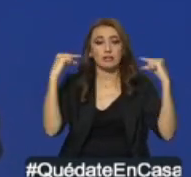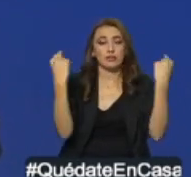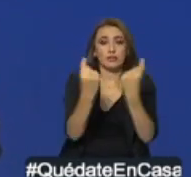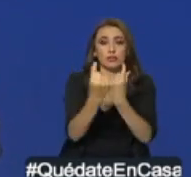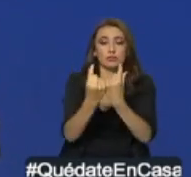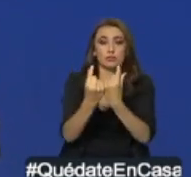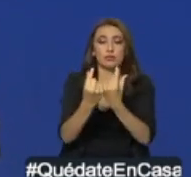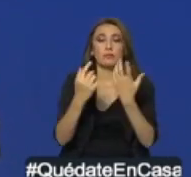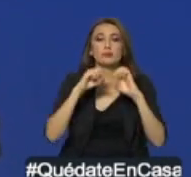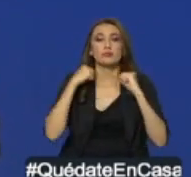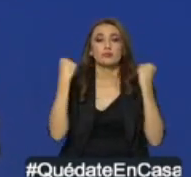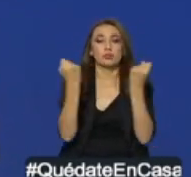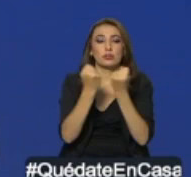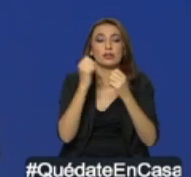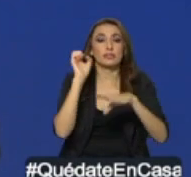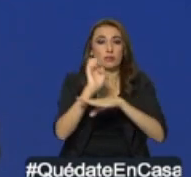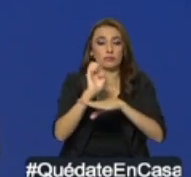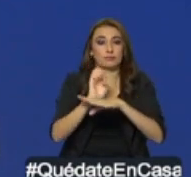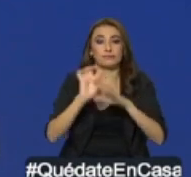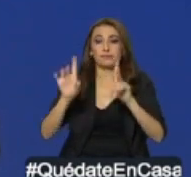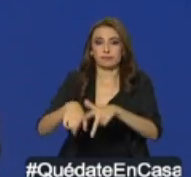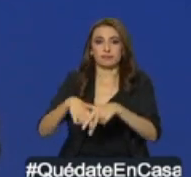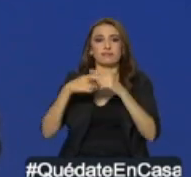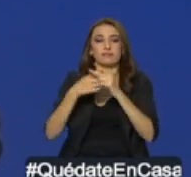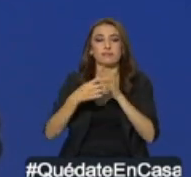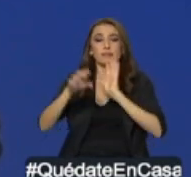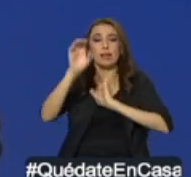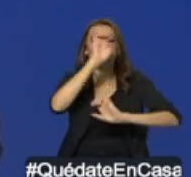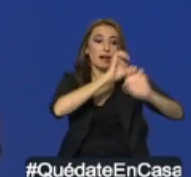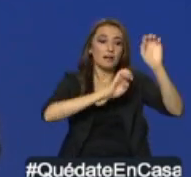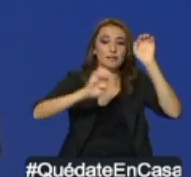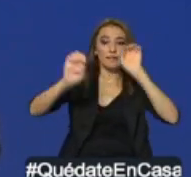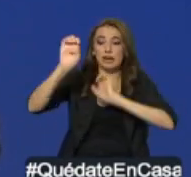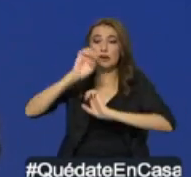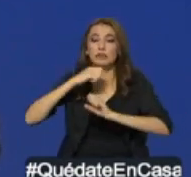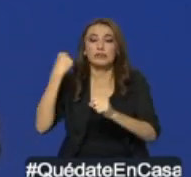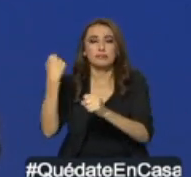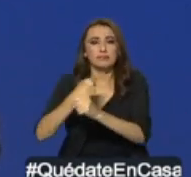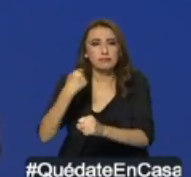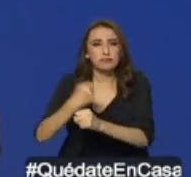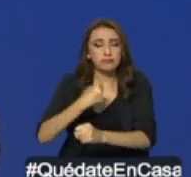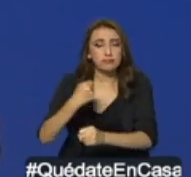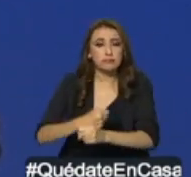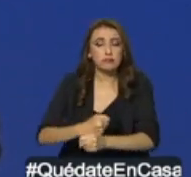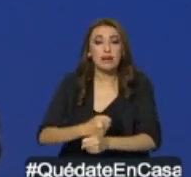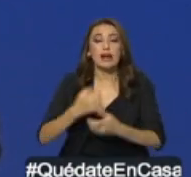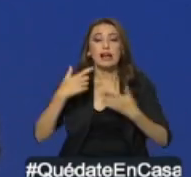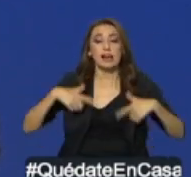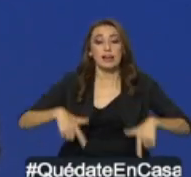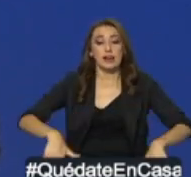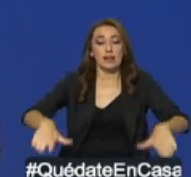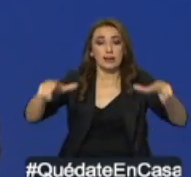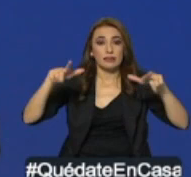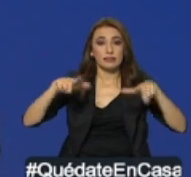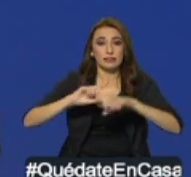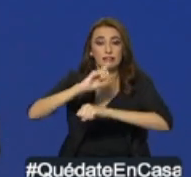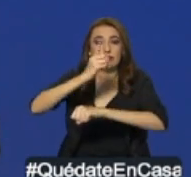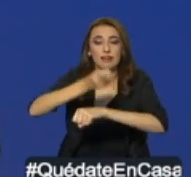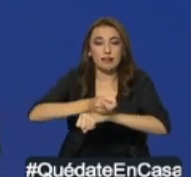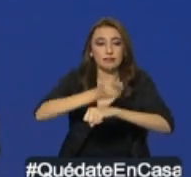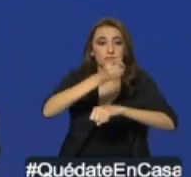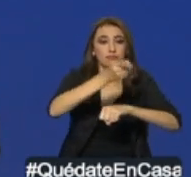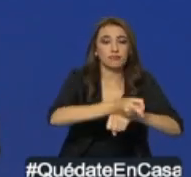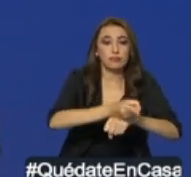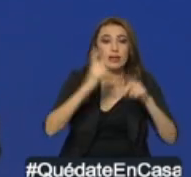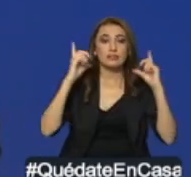inició la evaluación de este primer mes de gestión destacando la decisión del presidente de la republica de privilegiar